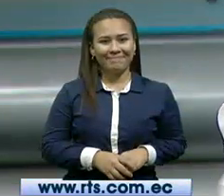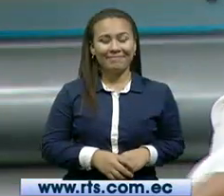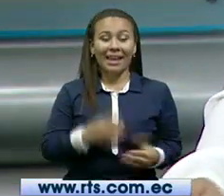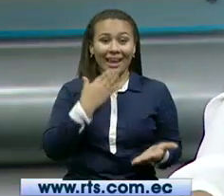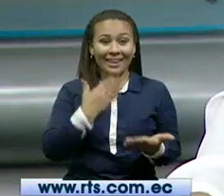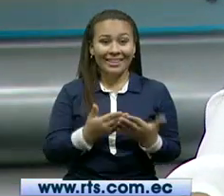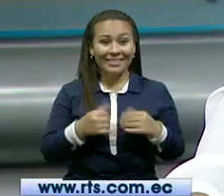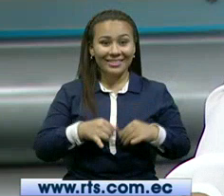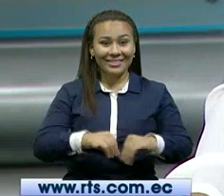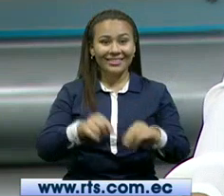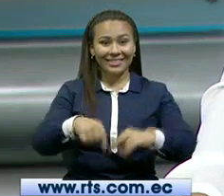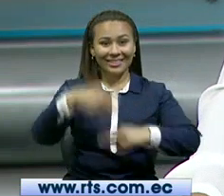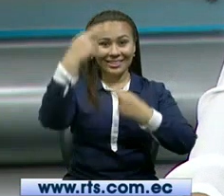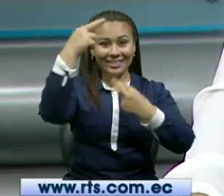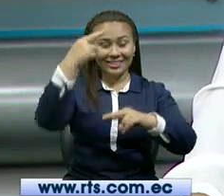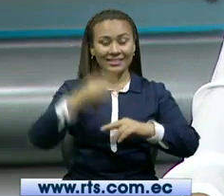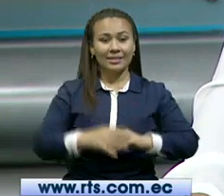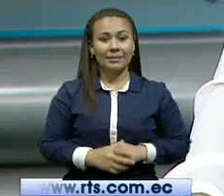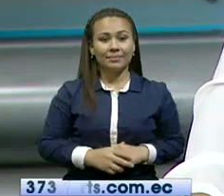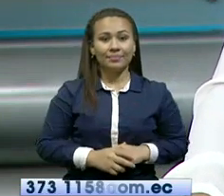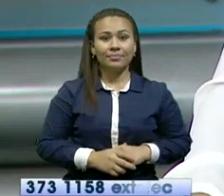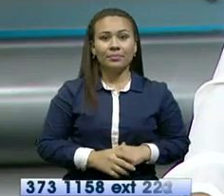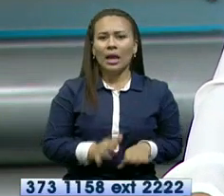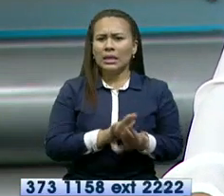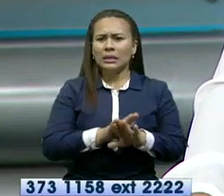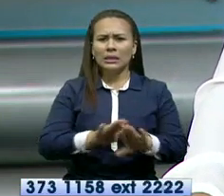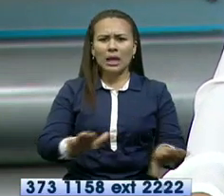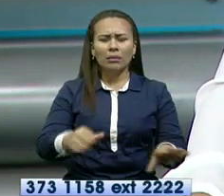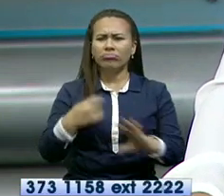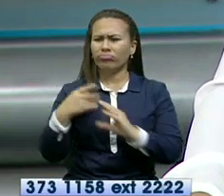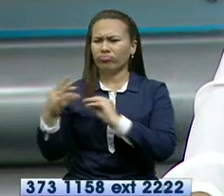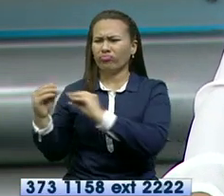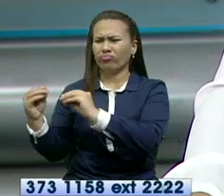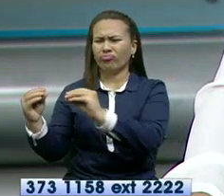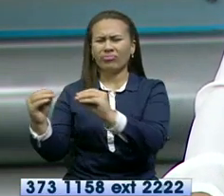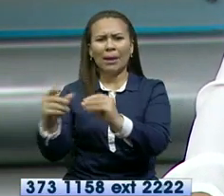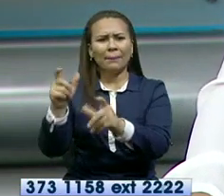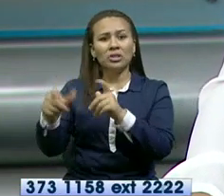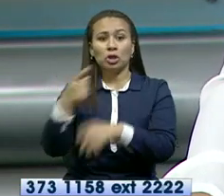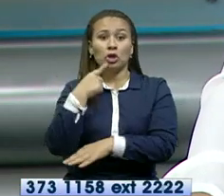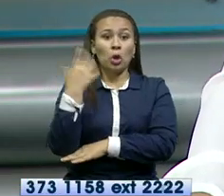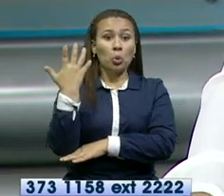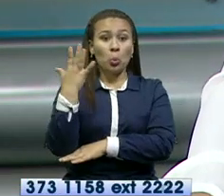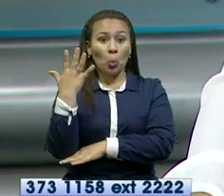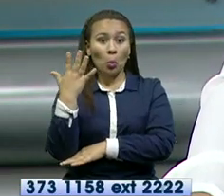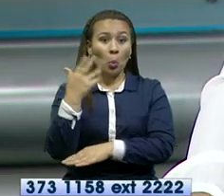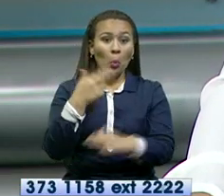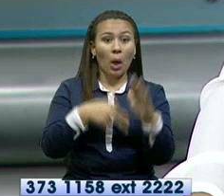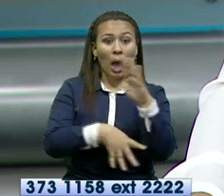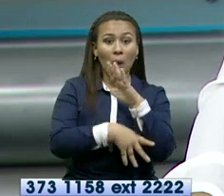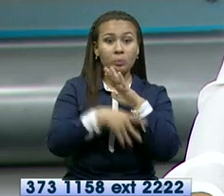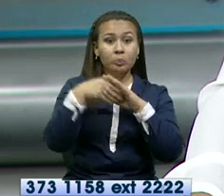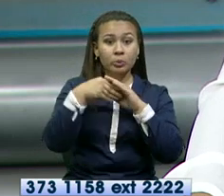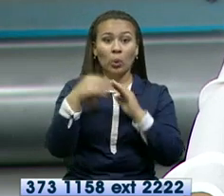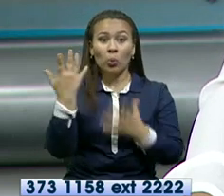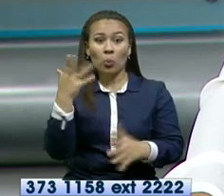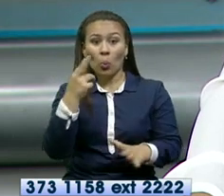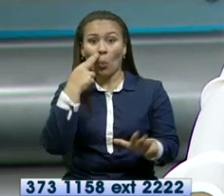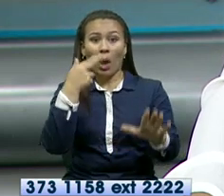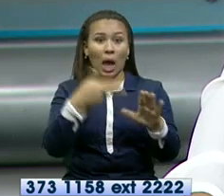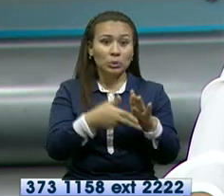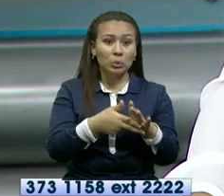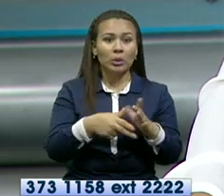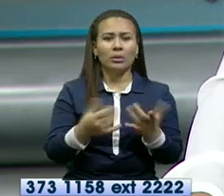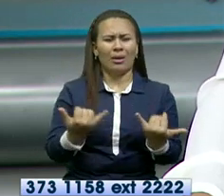Gracias por continuar en nuestra sintonía. Tras una serie de rumores sobre el desabastecimiento de combustible que se ha difundido en redes sociales en los